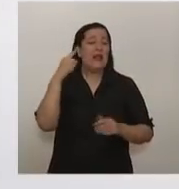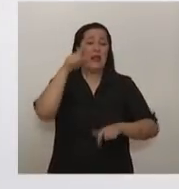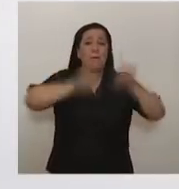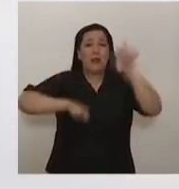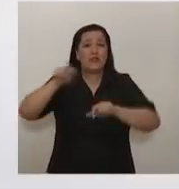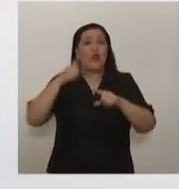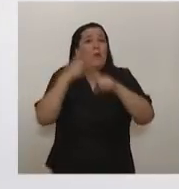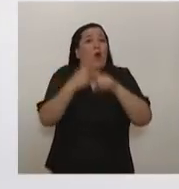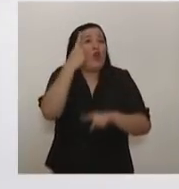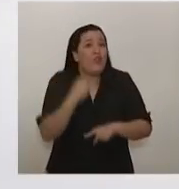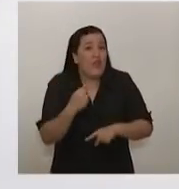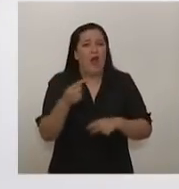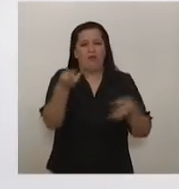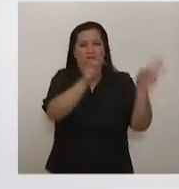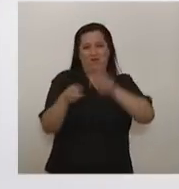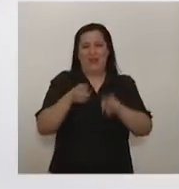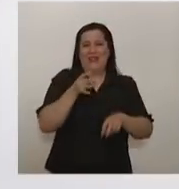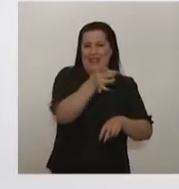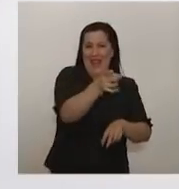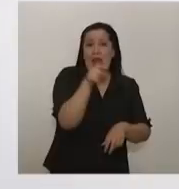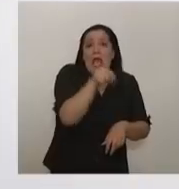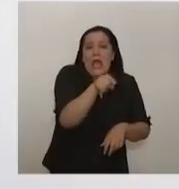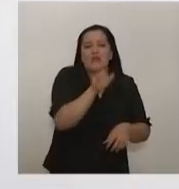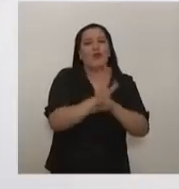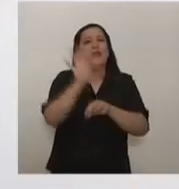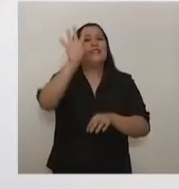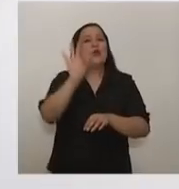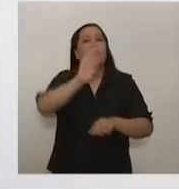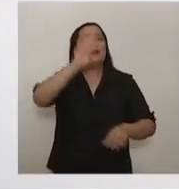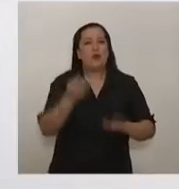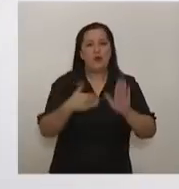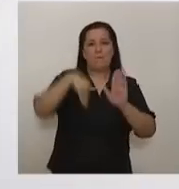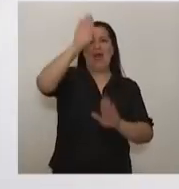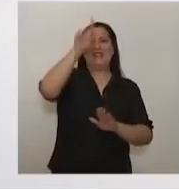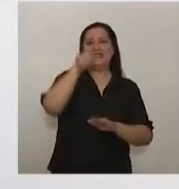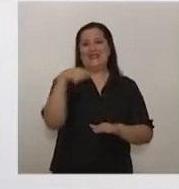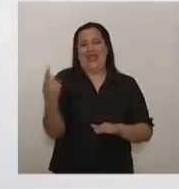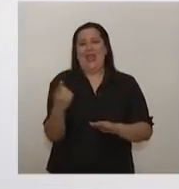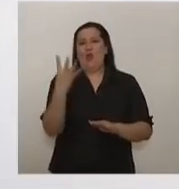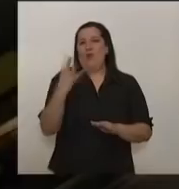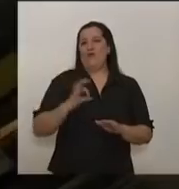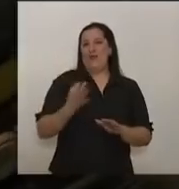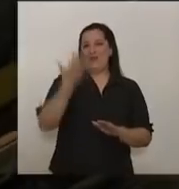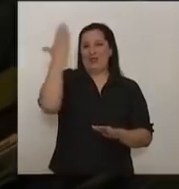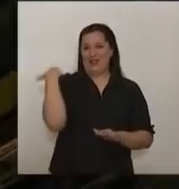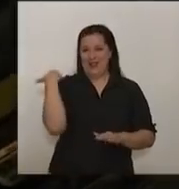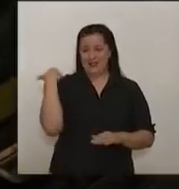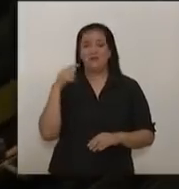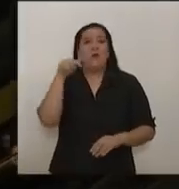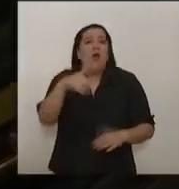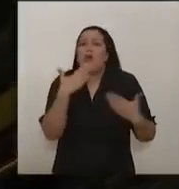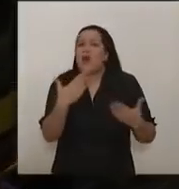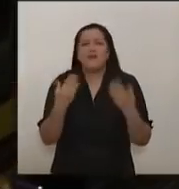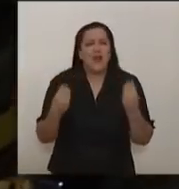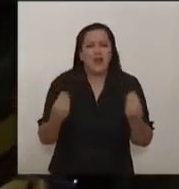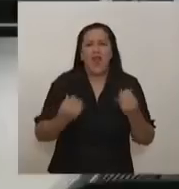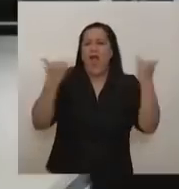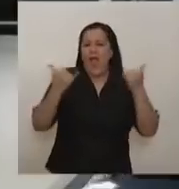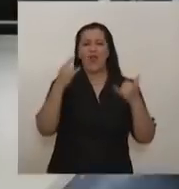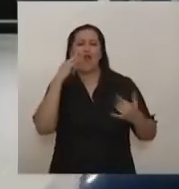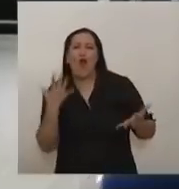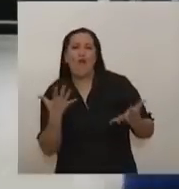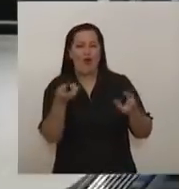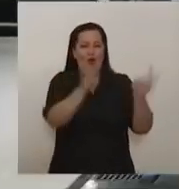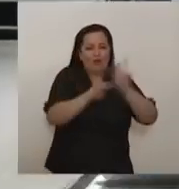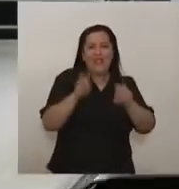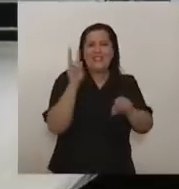los trenes metropolitanos. Eso es un 50% más que hace 4 años, gracias a que tienen más comodidad